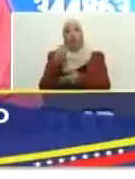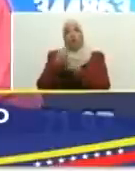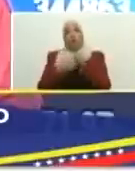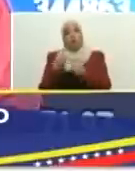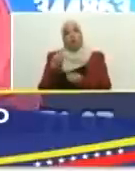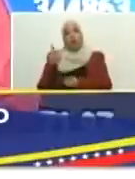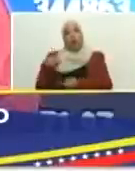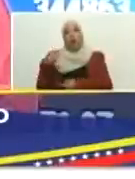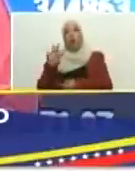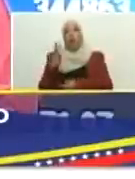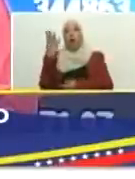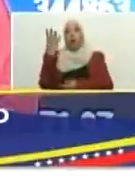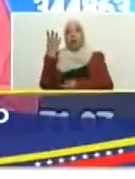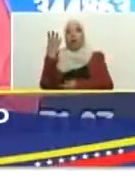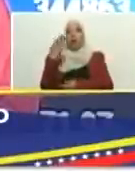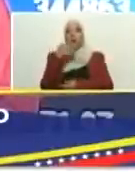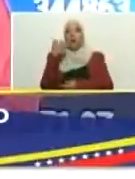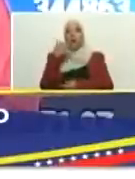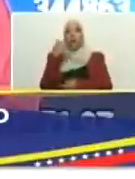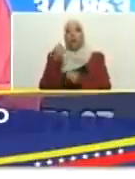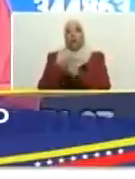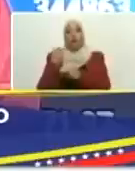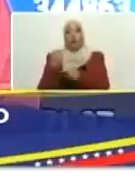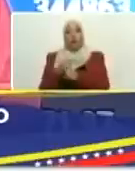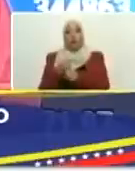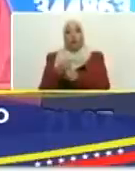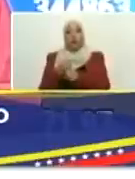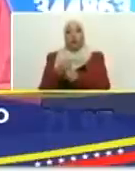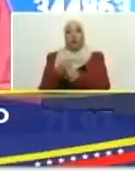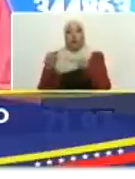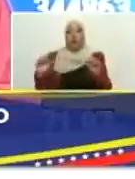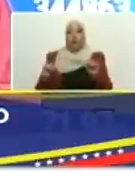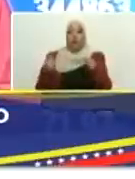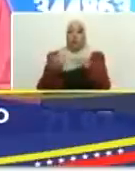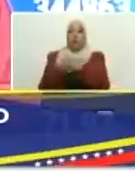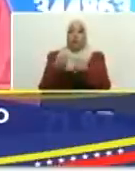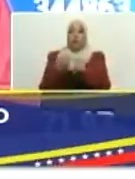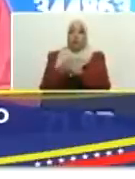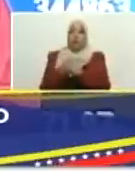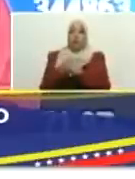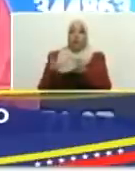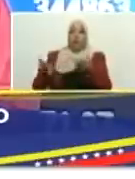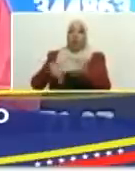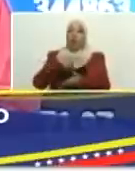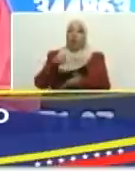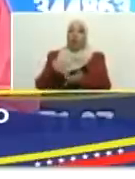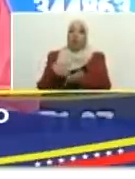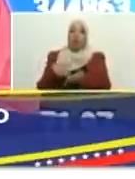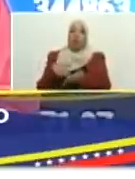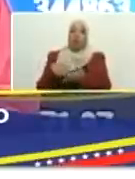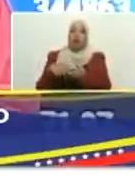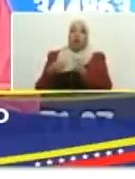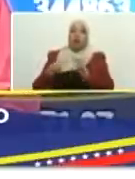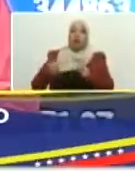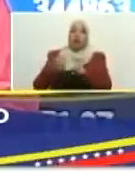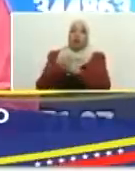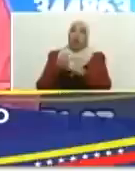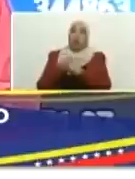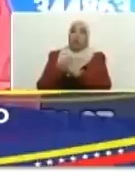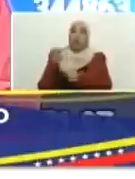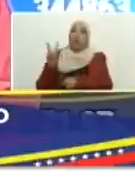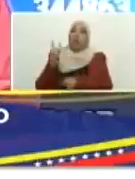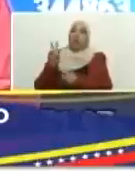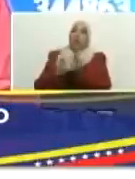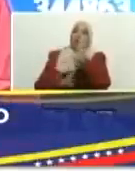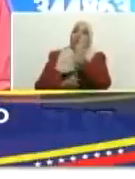etapa. La etapa del renacimiento nacional, del renacimiento de